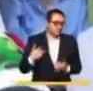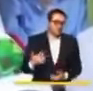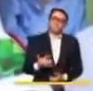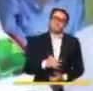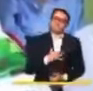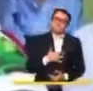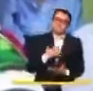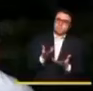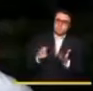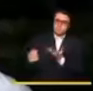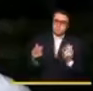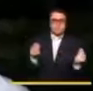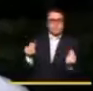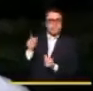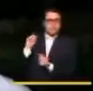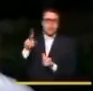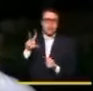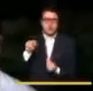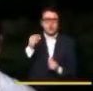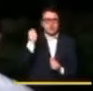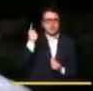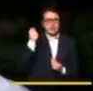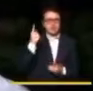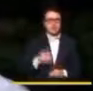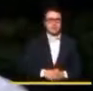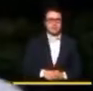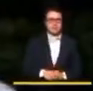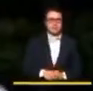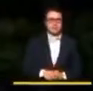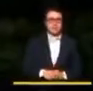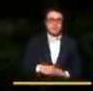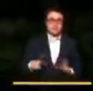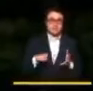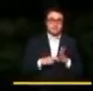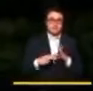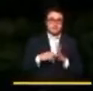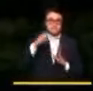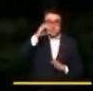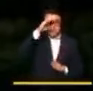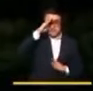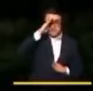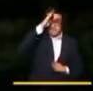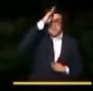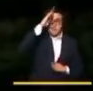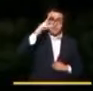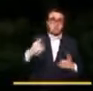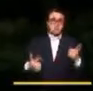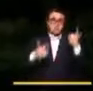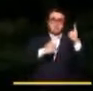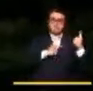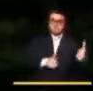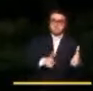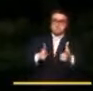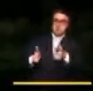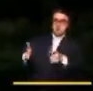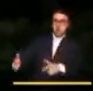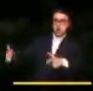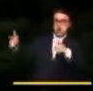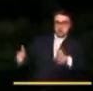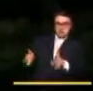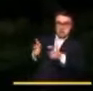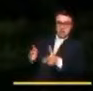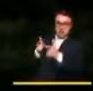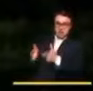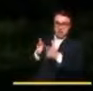muchos sectores políticos no han entendido. Eso no es que Petro va a llevar las armas a la nación contra el Congreso de la